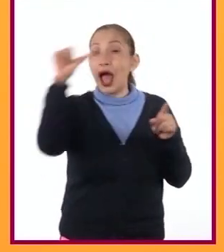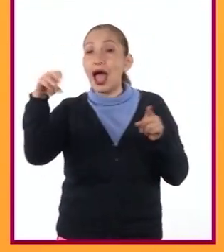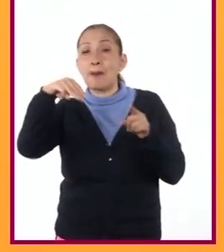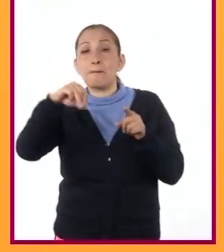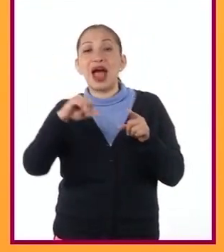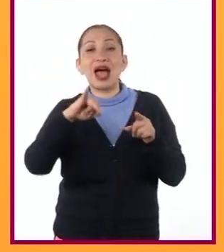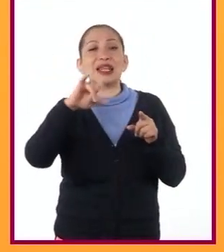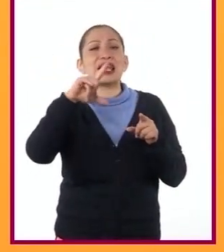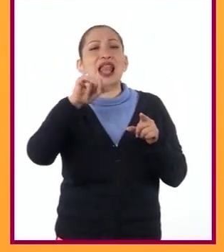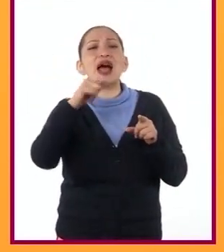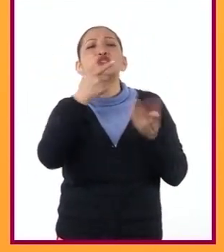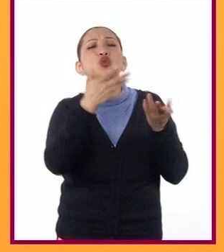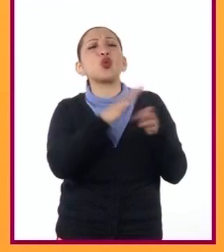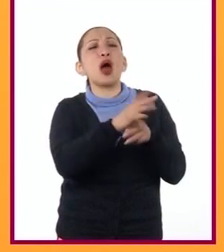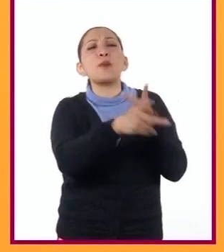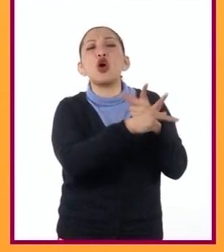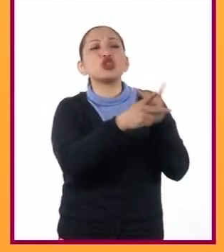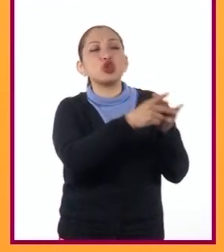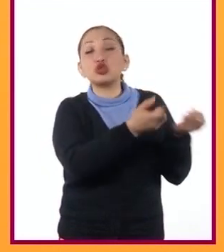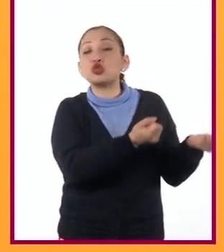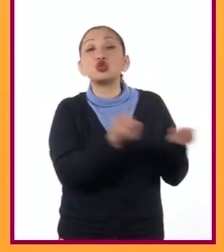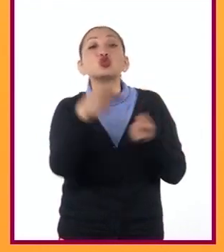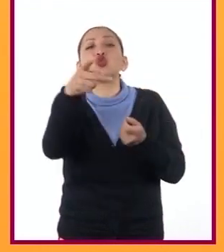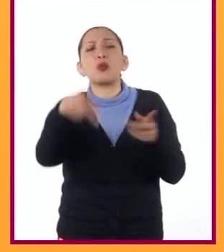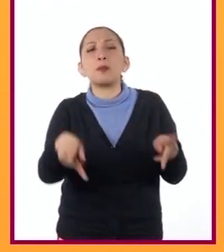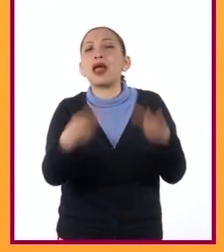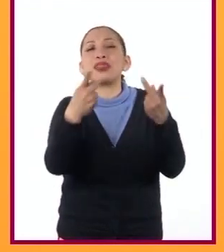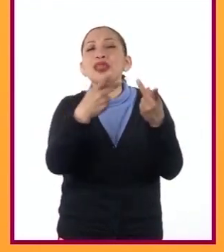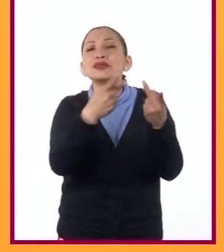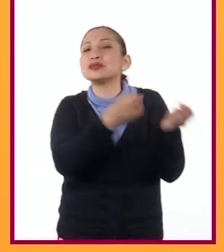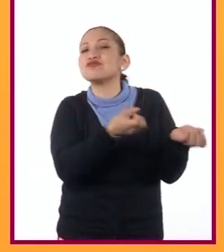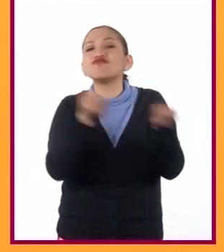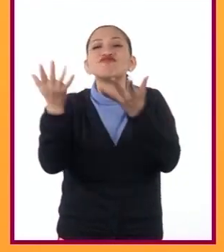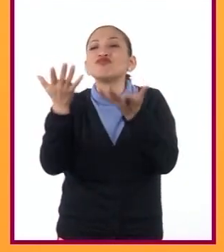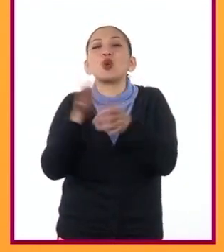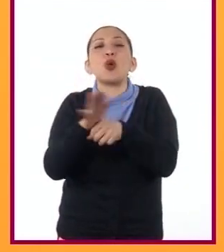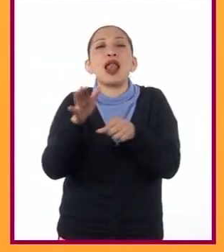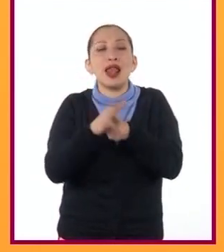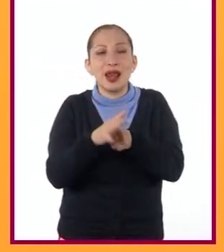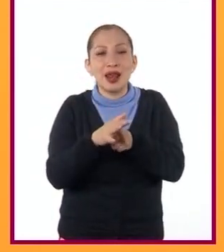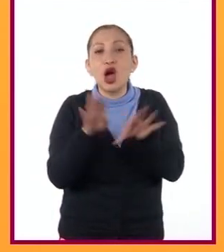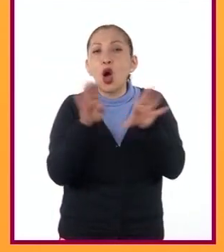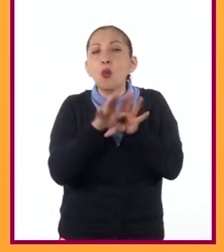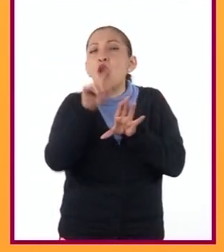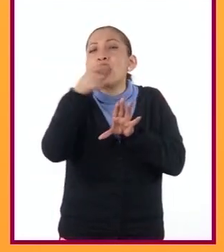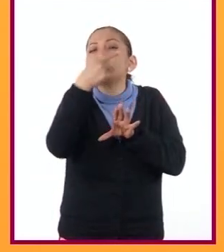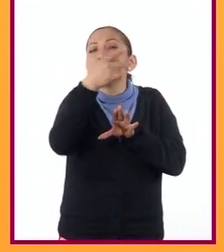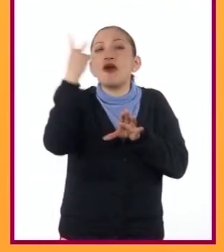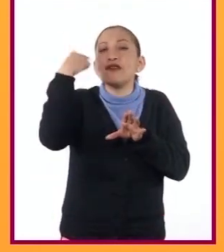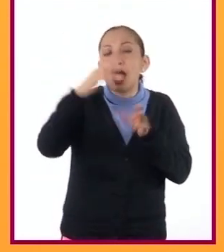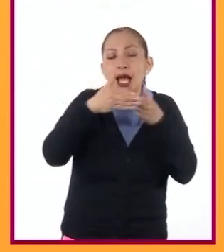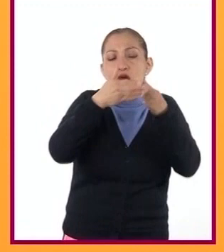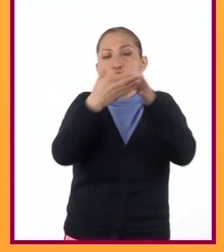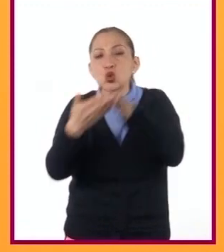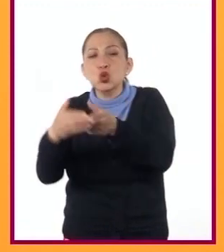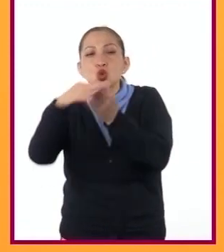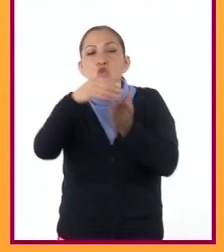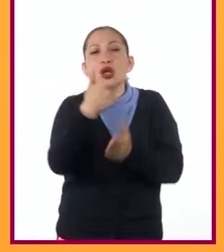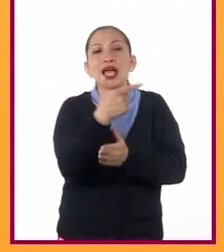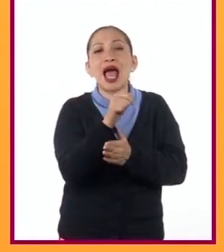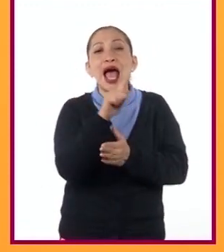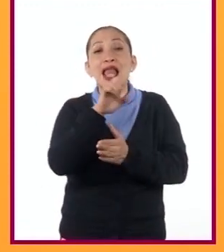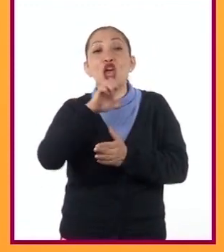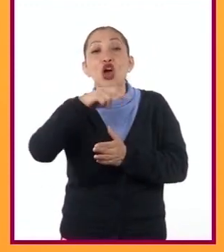Manila. ¿Qué tipo de productos venderían en cada continente? ¿Cómo sería su viaje en los galeones?